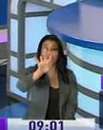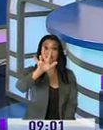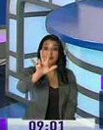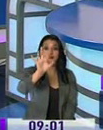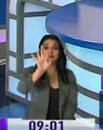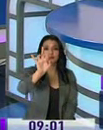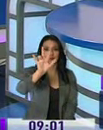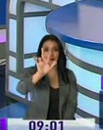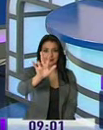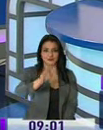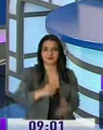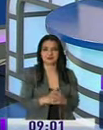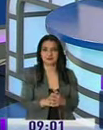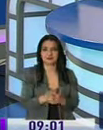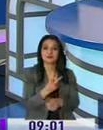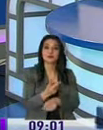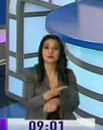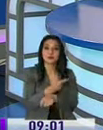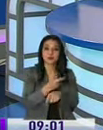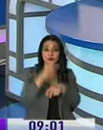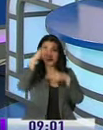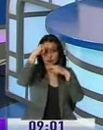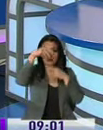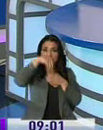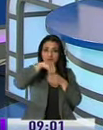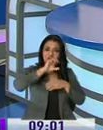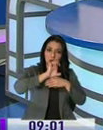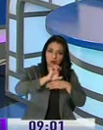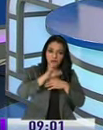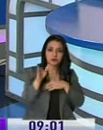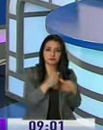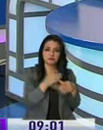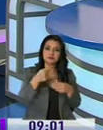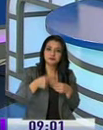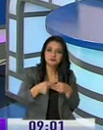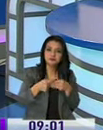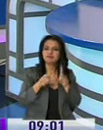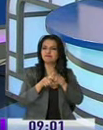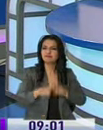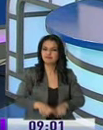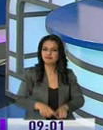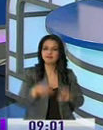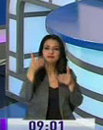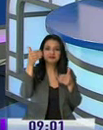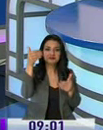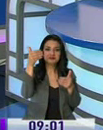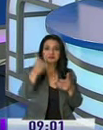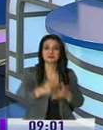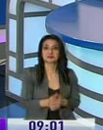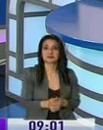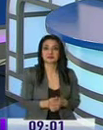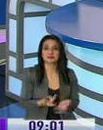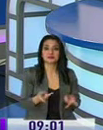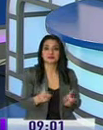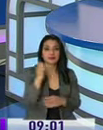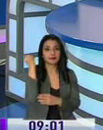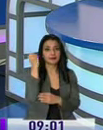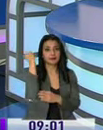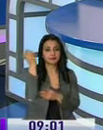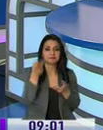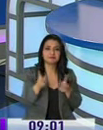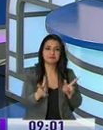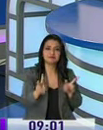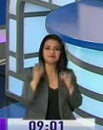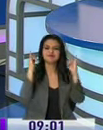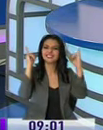098-518-4393. En esta segunda hora, Berito, noticias nacionales, tendremos política. Algo de la política, y viene farándula, y